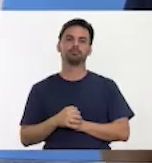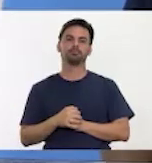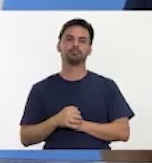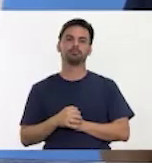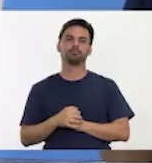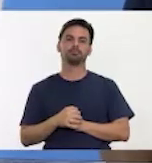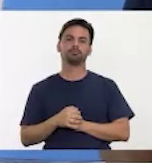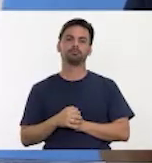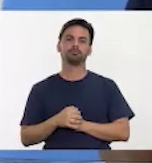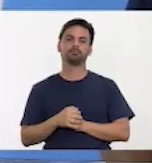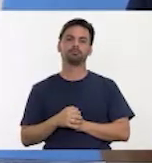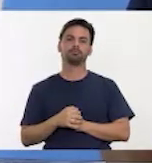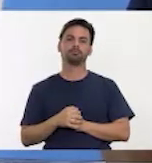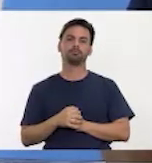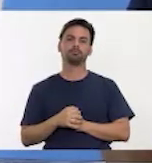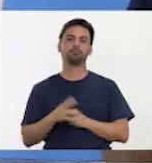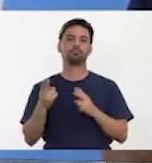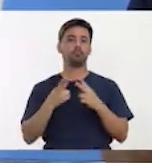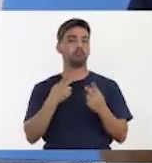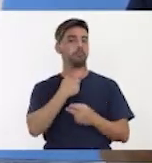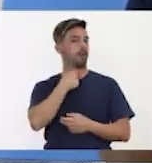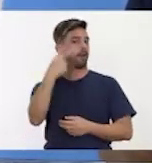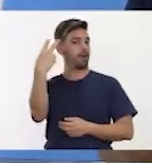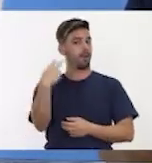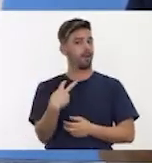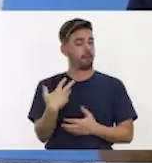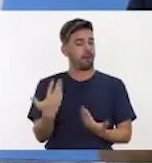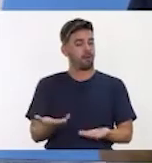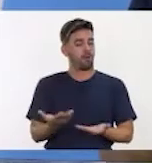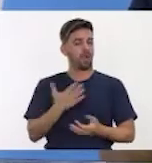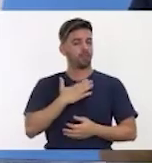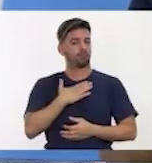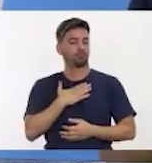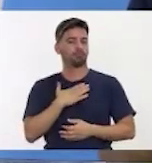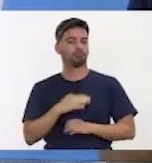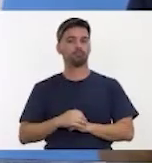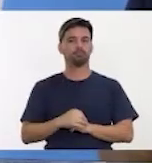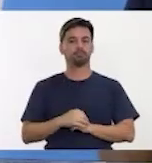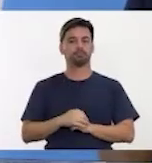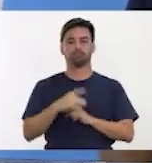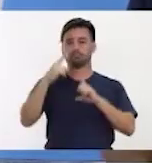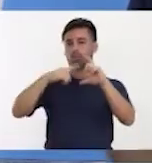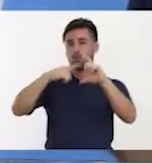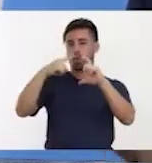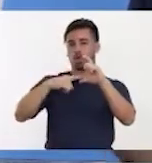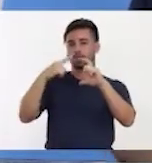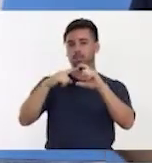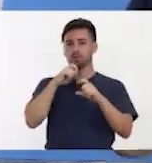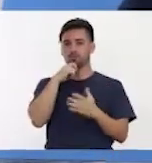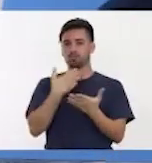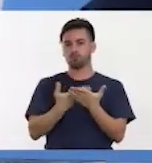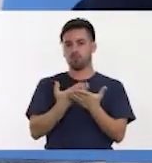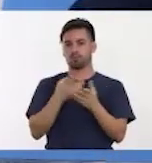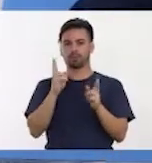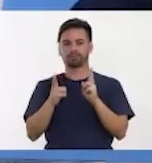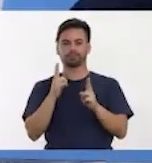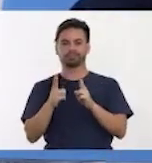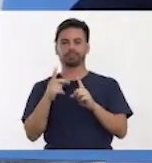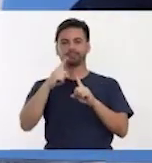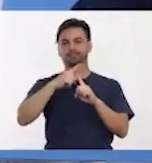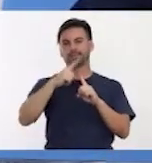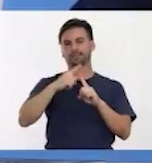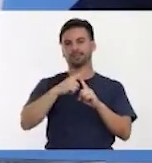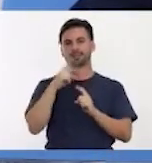Para autoevaluarse y consolidar estos contenidos, le proponemos las siguientes actividades que aparecen en